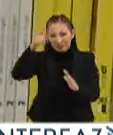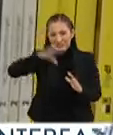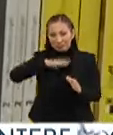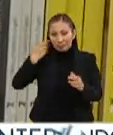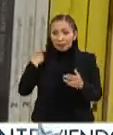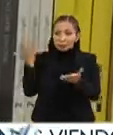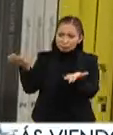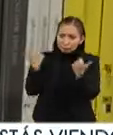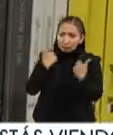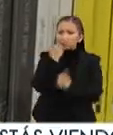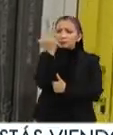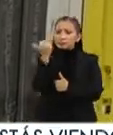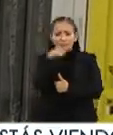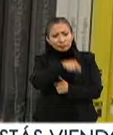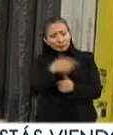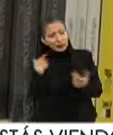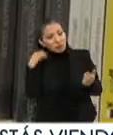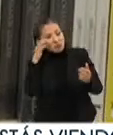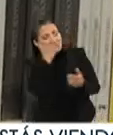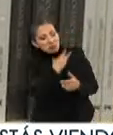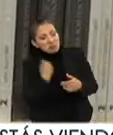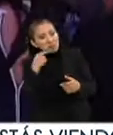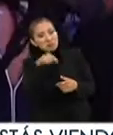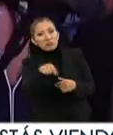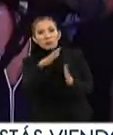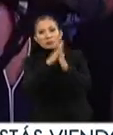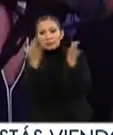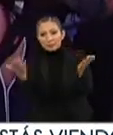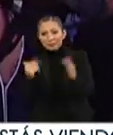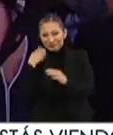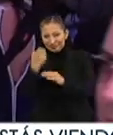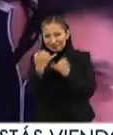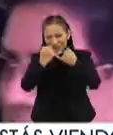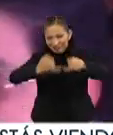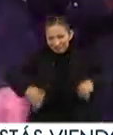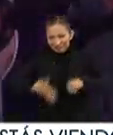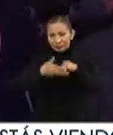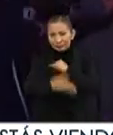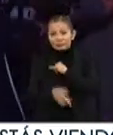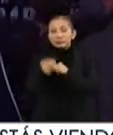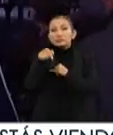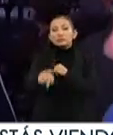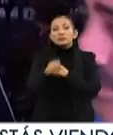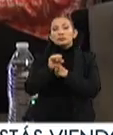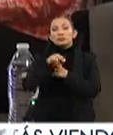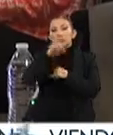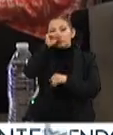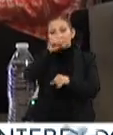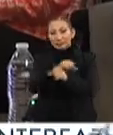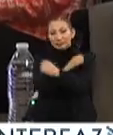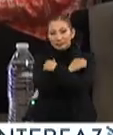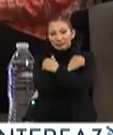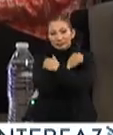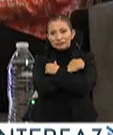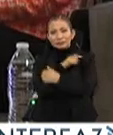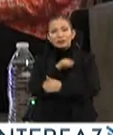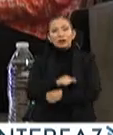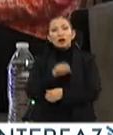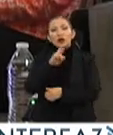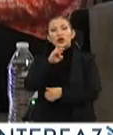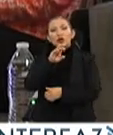universitarios invitan a los estudiantes a un encuentro íntimo. Durante la ceremonia de inauguración, el subsecretario de Educación